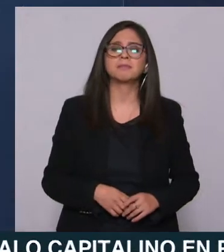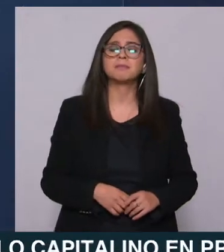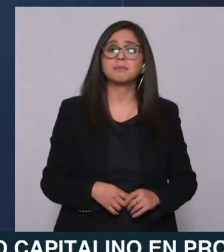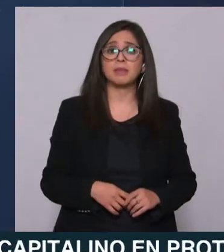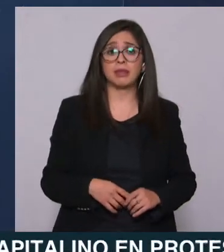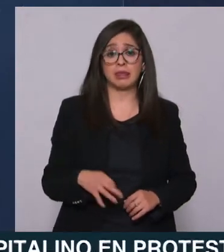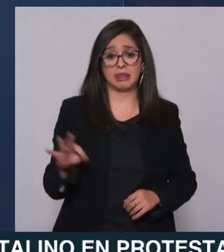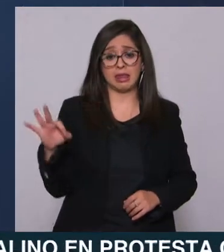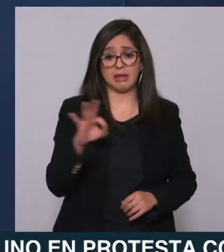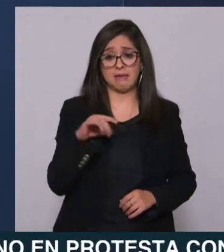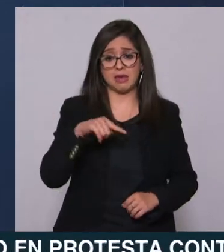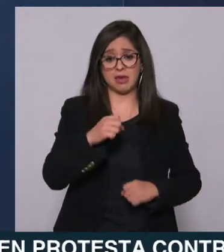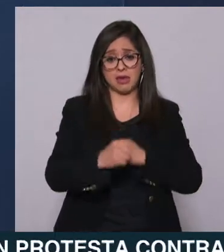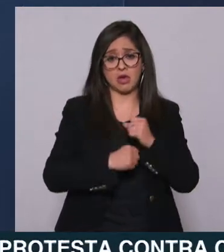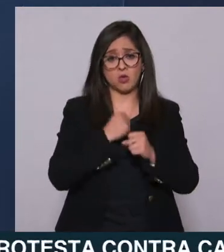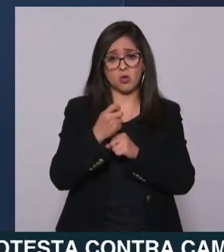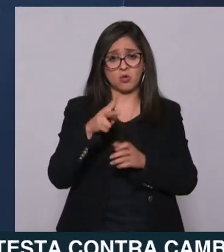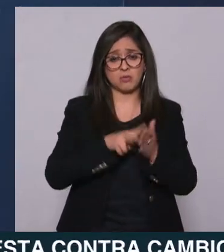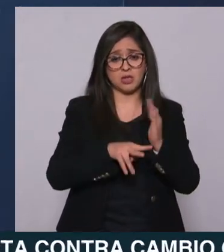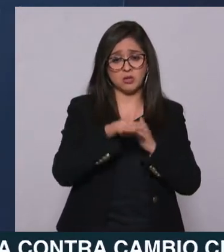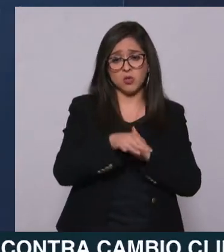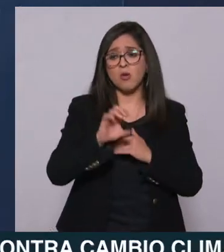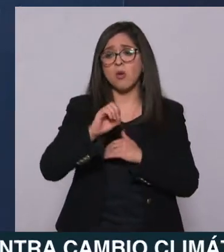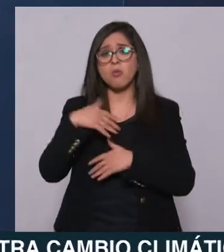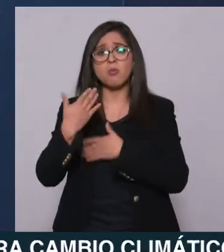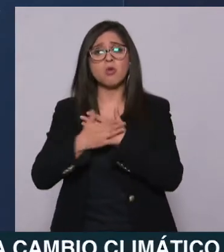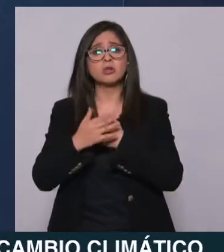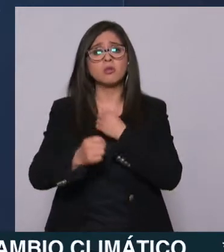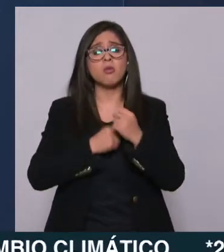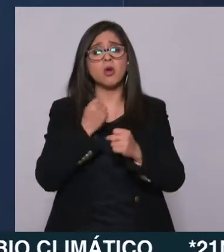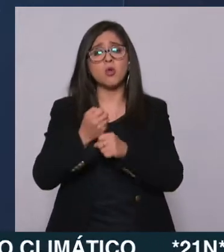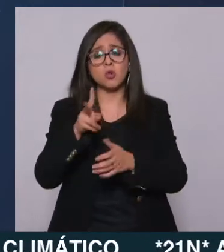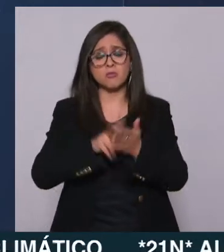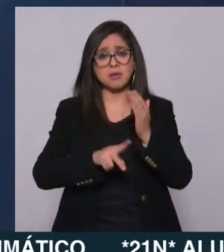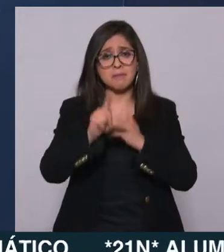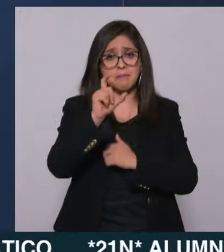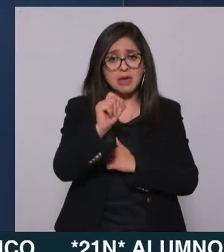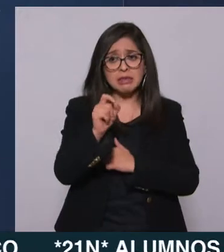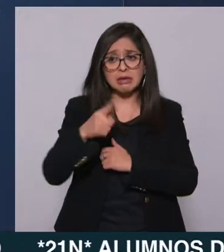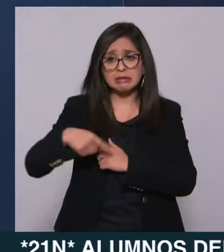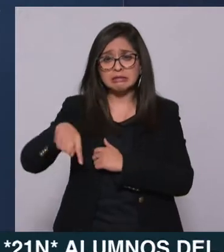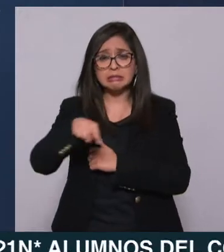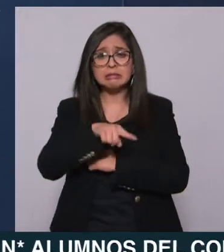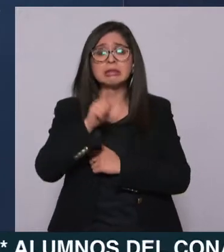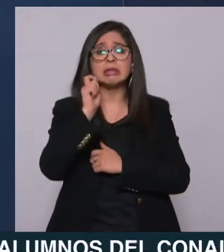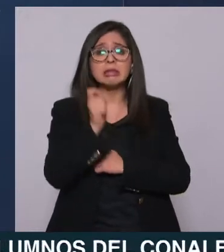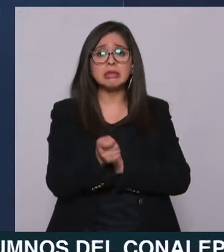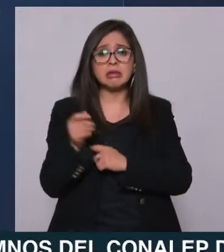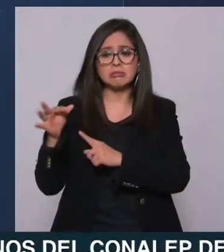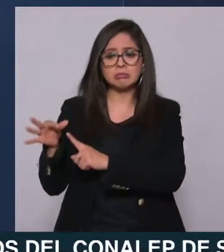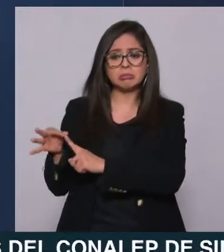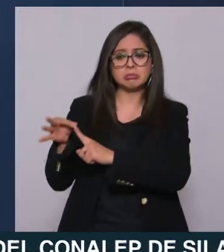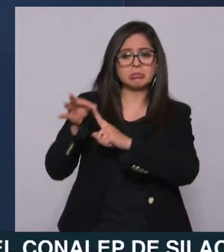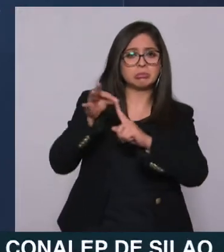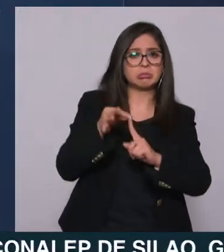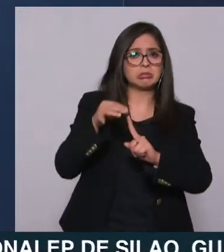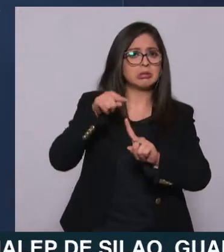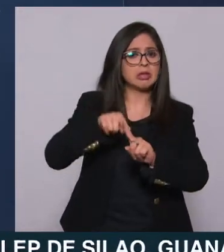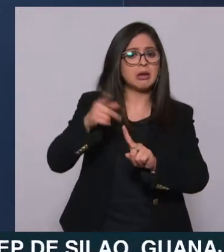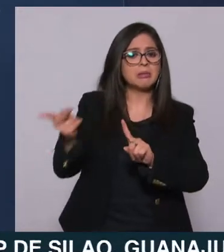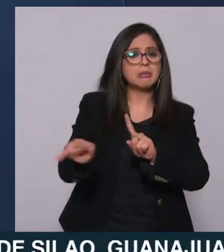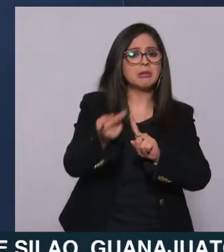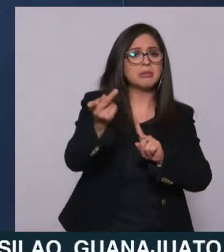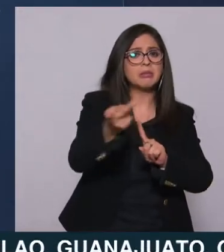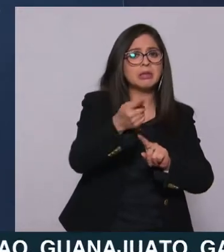mismo año o a principios del año entrante, ponga en la silla de los acusados, así en la silla de los